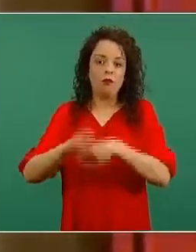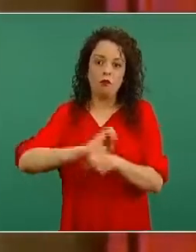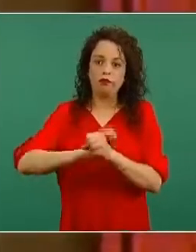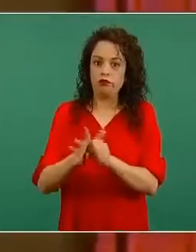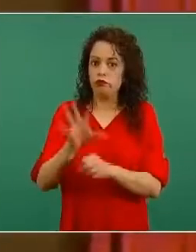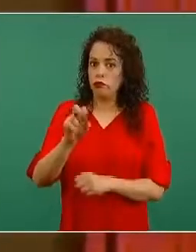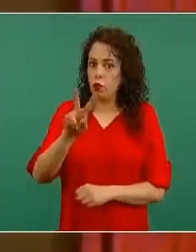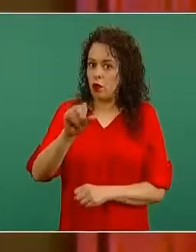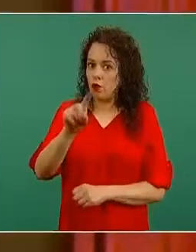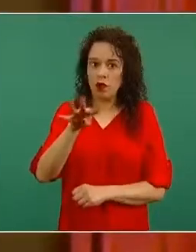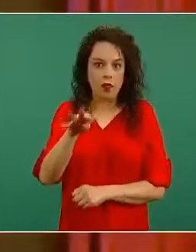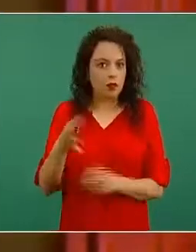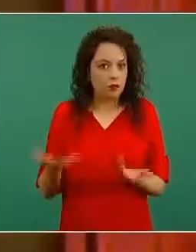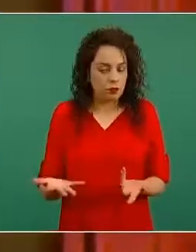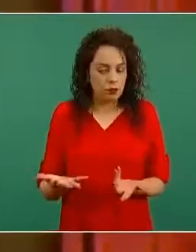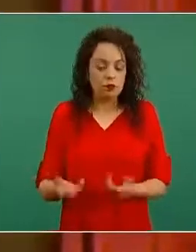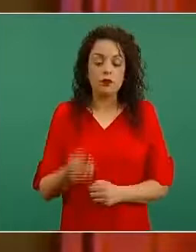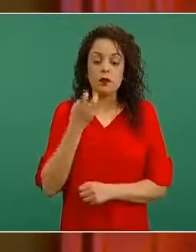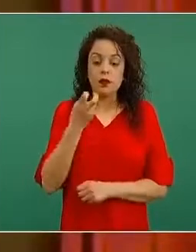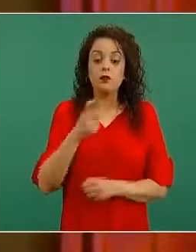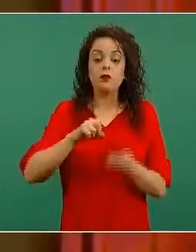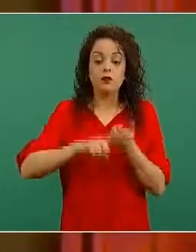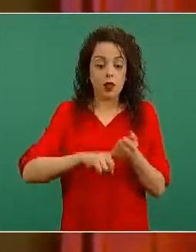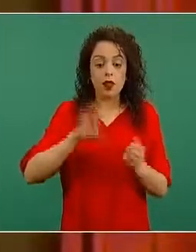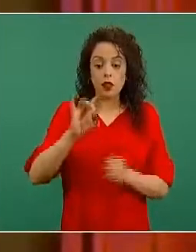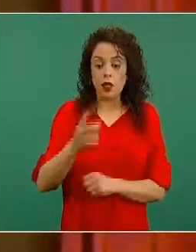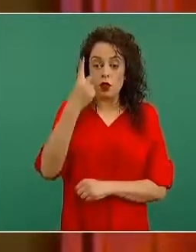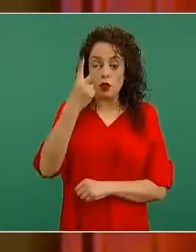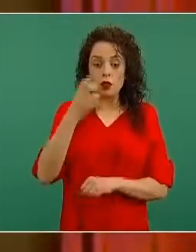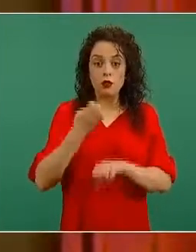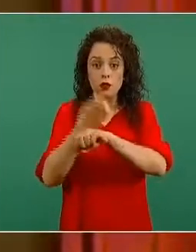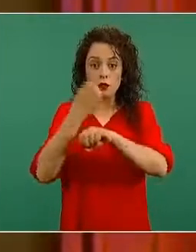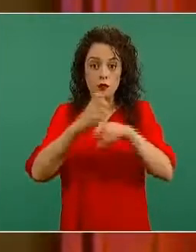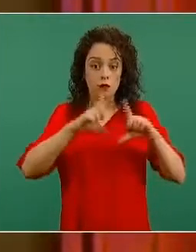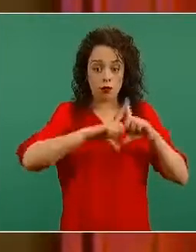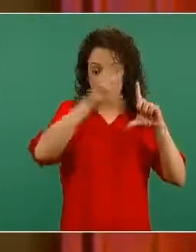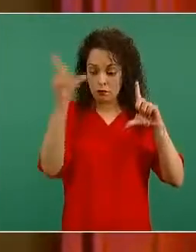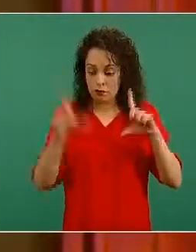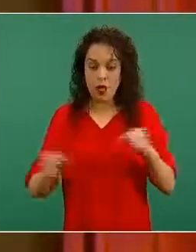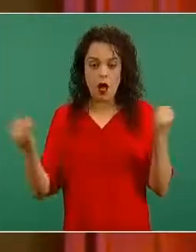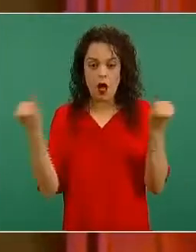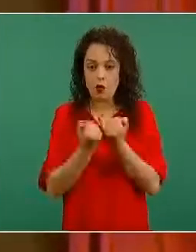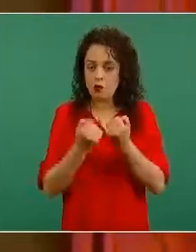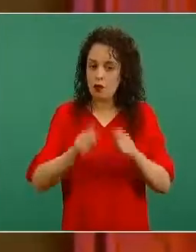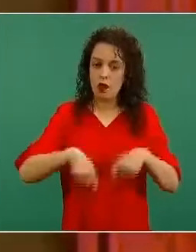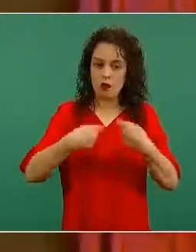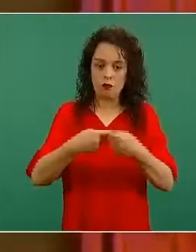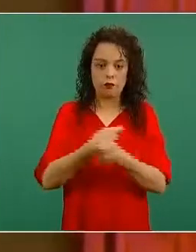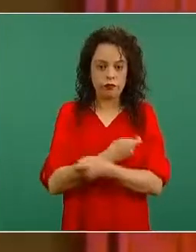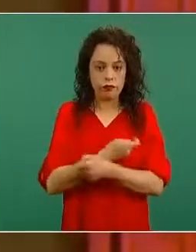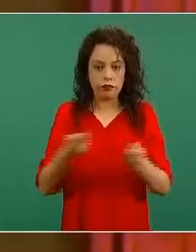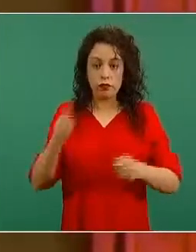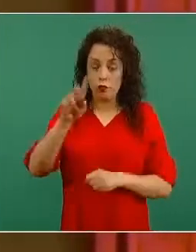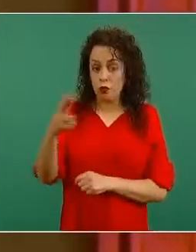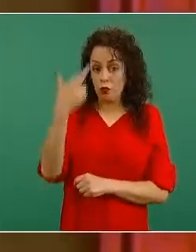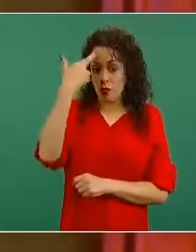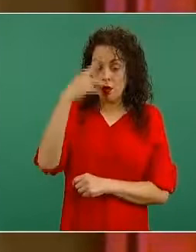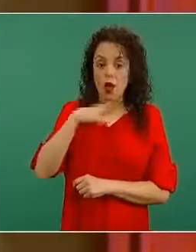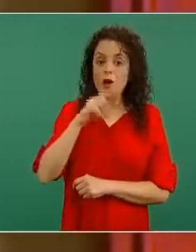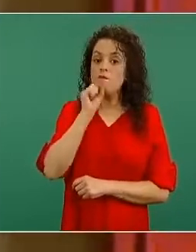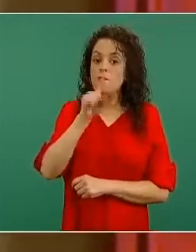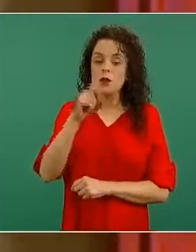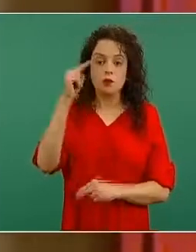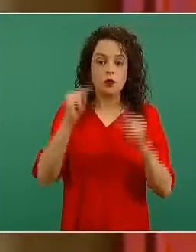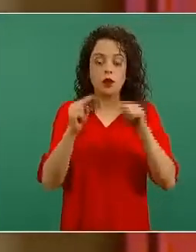haciendo en una forma simultánea en las 32 entidades federativas. Recordar que las 32 entidades federativas tienen el mismo nivel